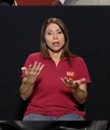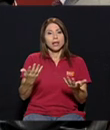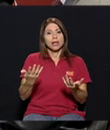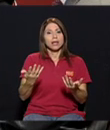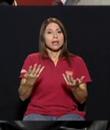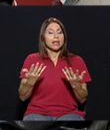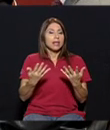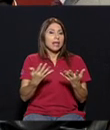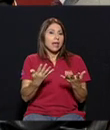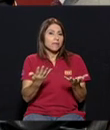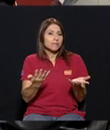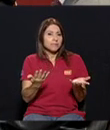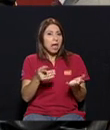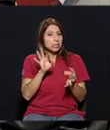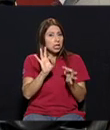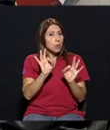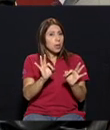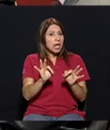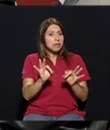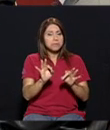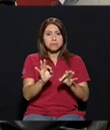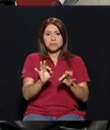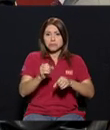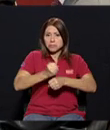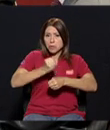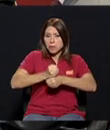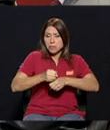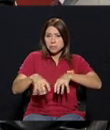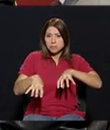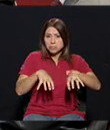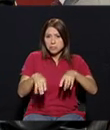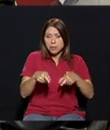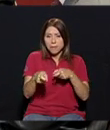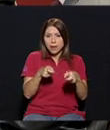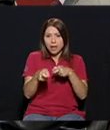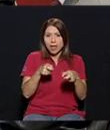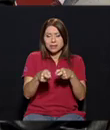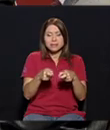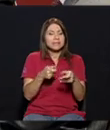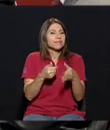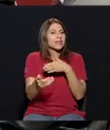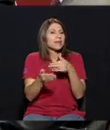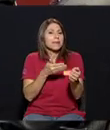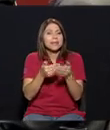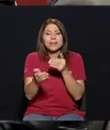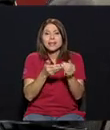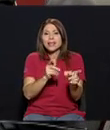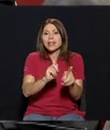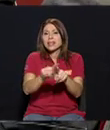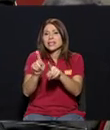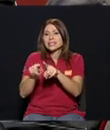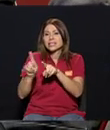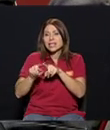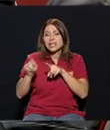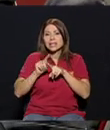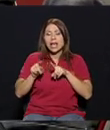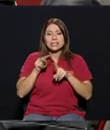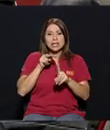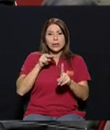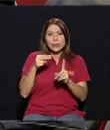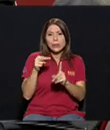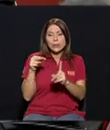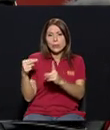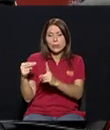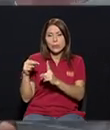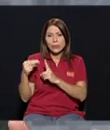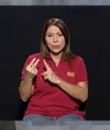las universidades que han sido bien manejadas, independientemente de distintas orientaciones que hay